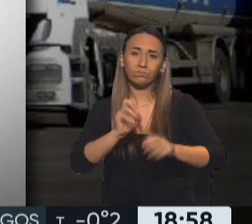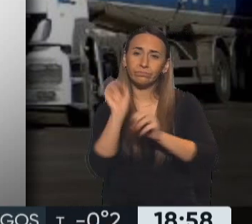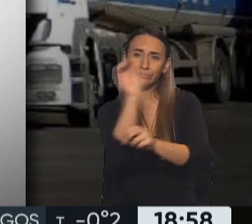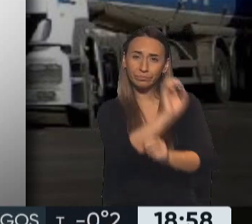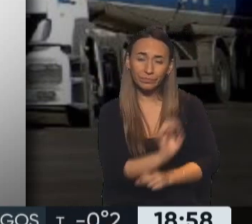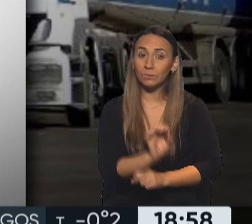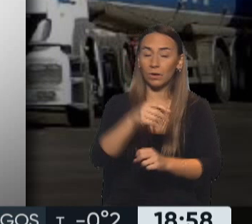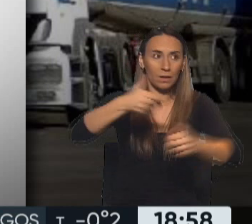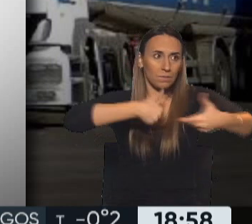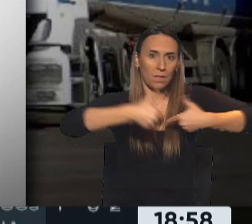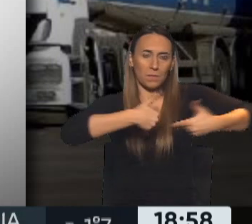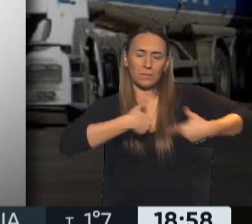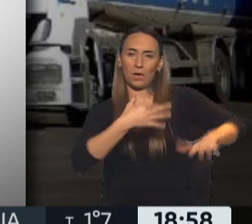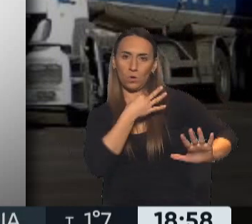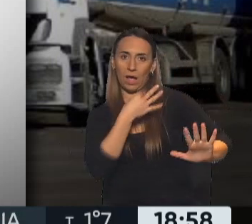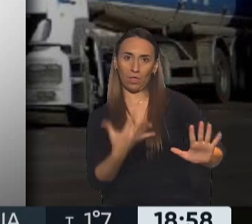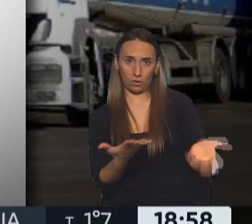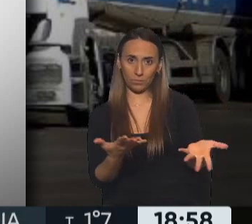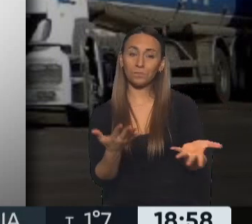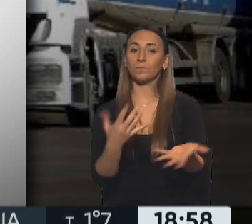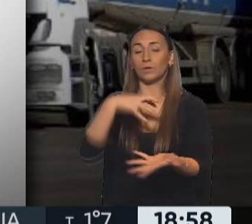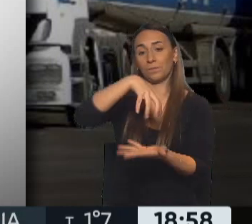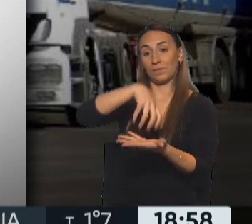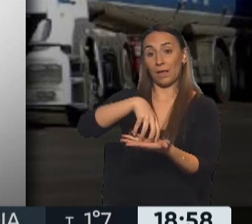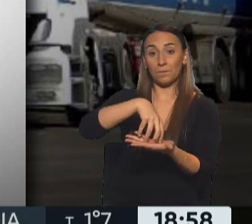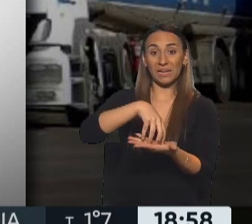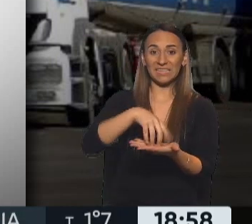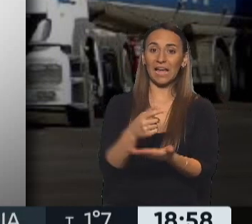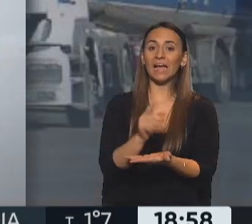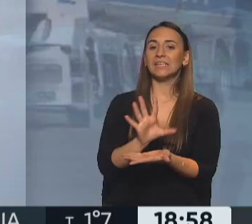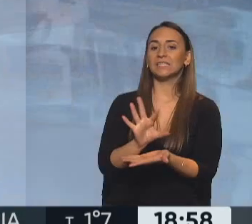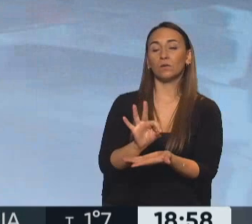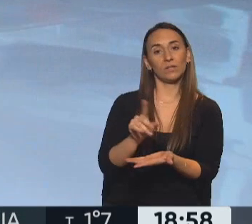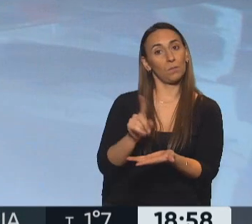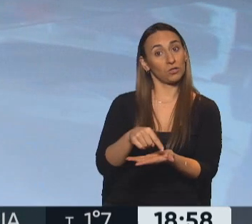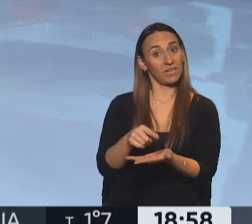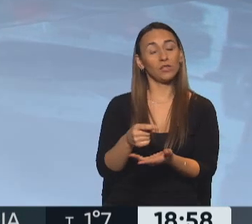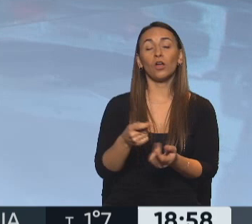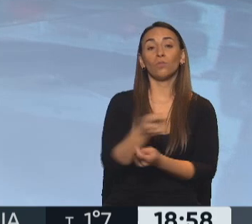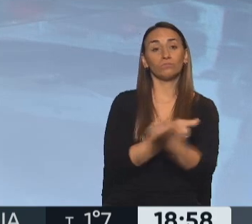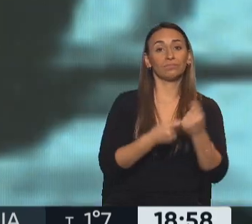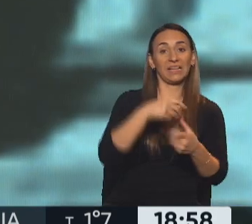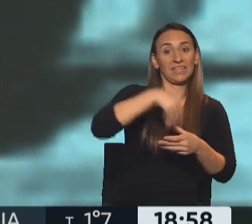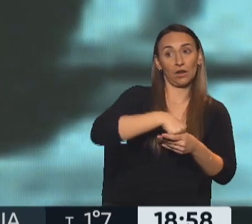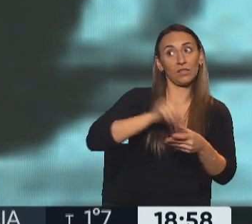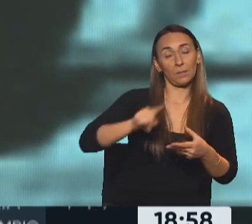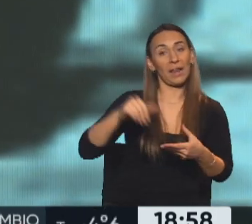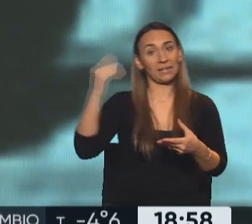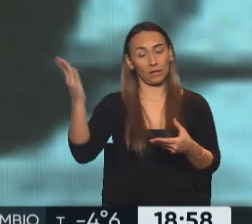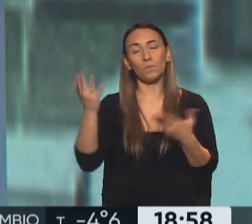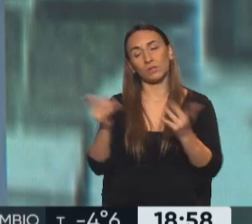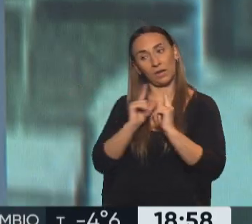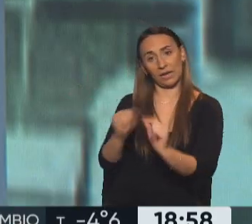Bueno, recordemos que la empresa mixta tiene más del 50% claro, por eso del mercado. Parte del reclamo también, le están reclamando a